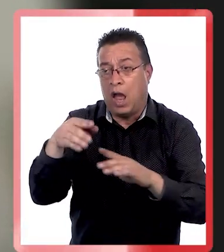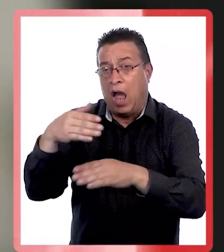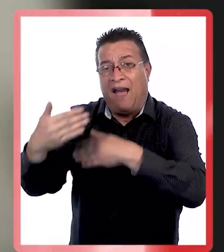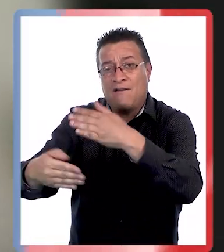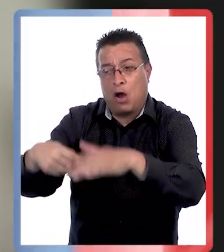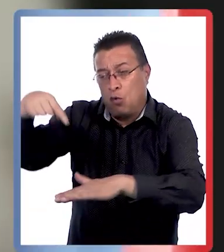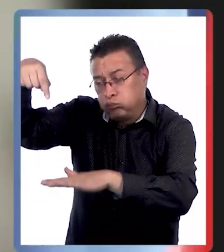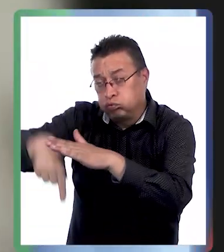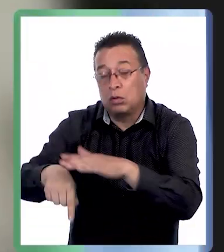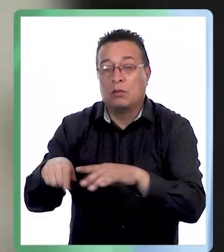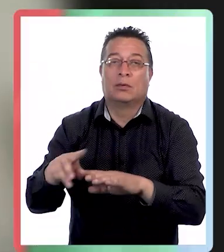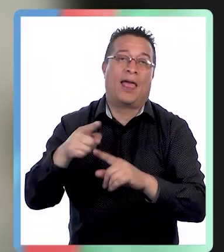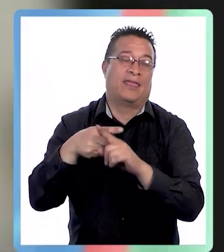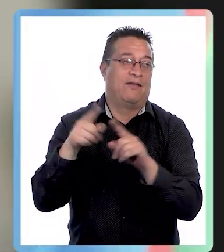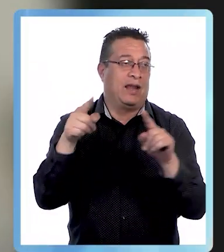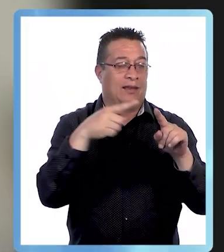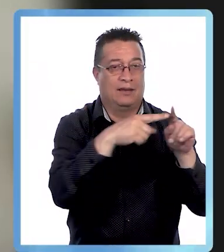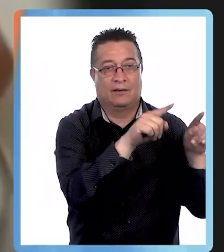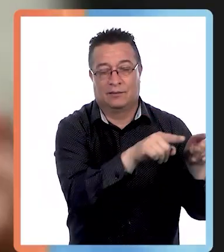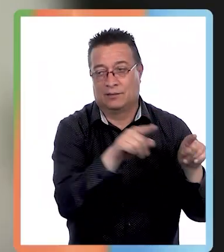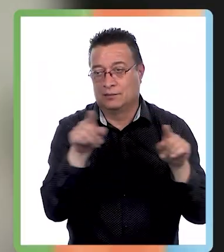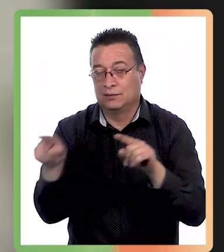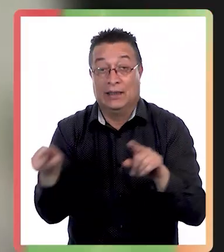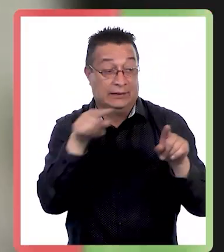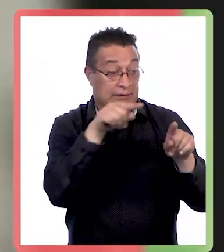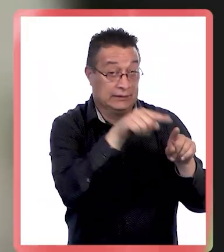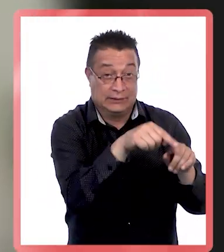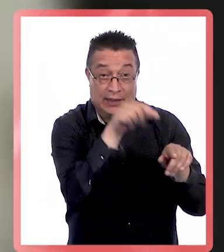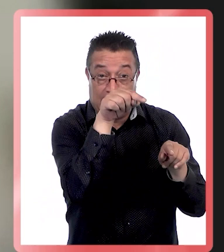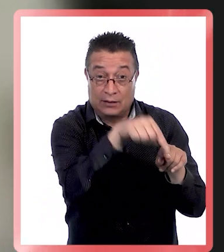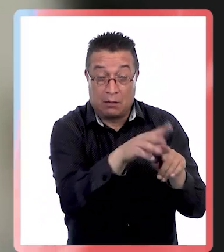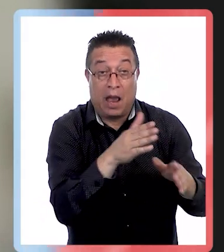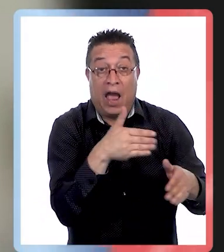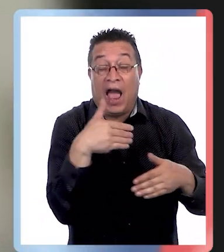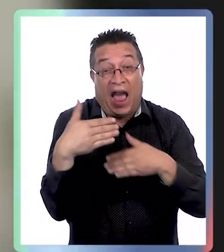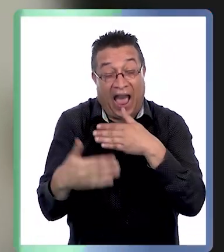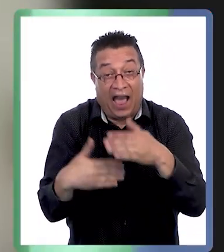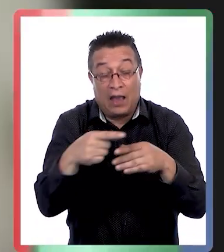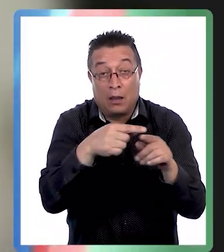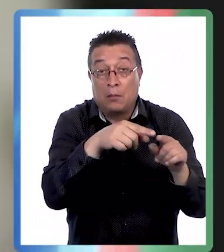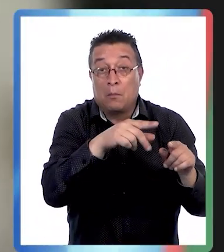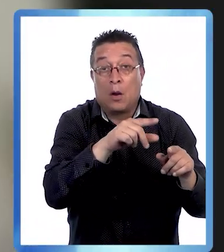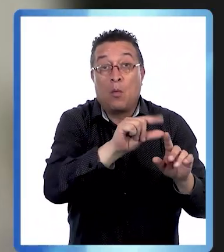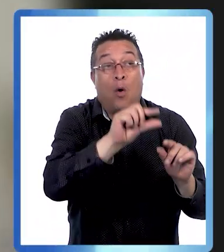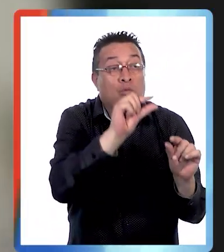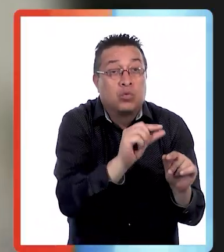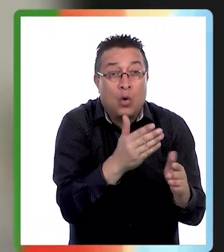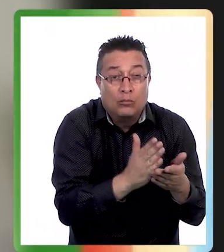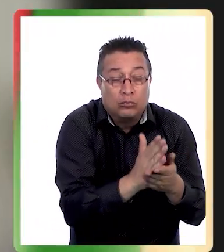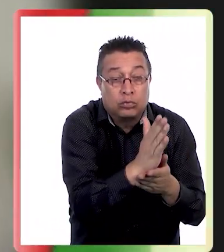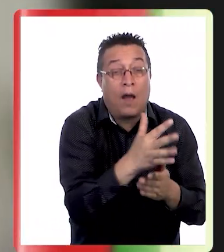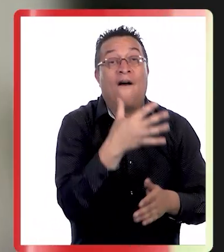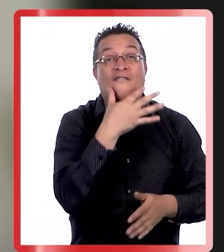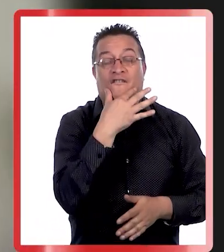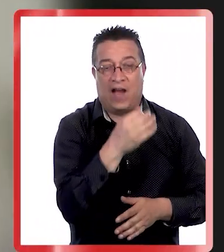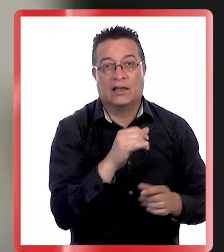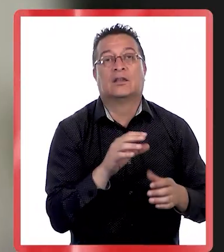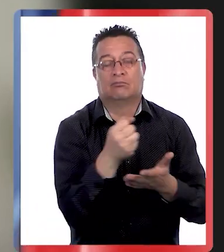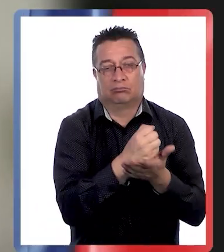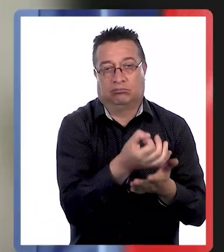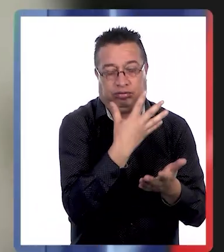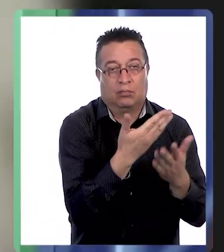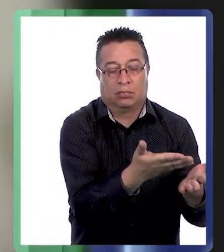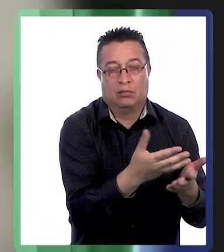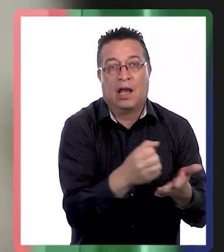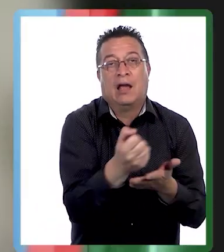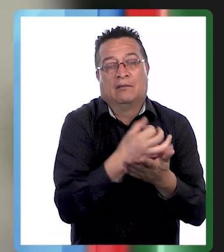más probable que le ofrezca curación a un paciente con cáncer avanzado, perdón, localizado, que a un paciente con cáncer avanzado, y